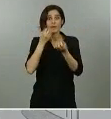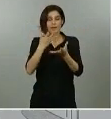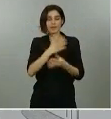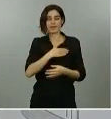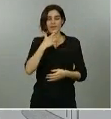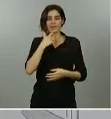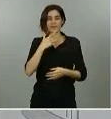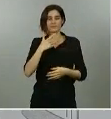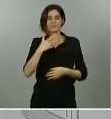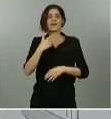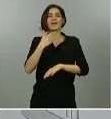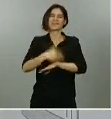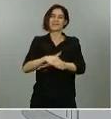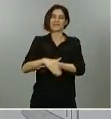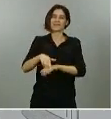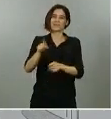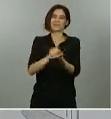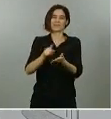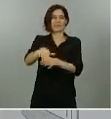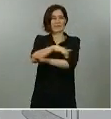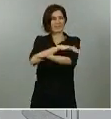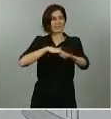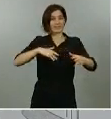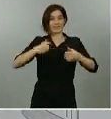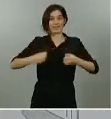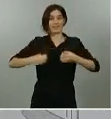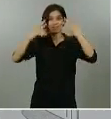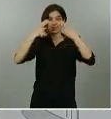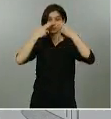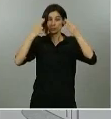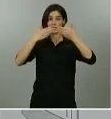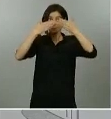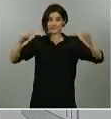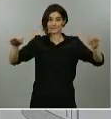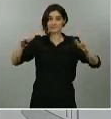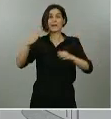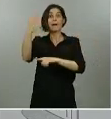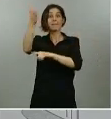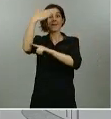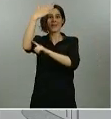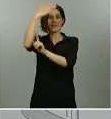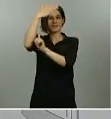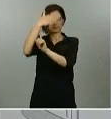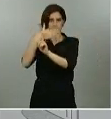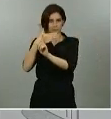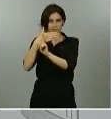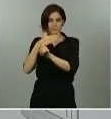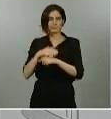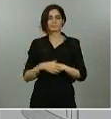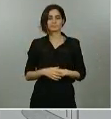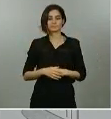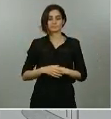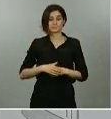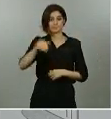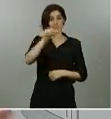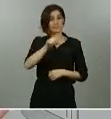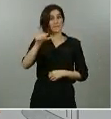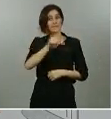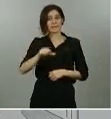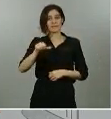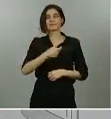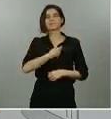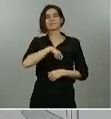su tránsito y los edificios públicos vuelvan a ser visitados. Y cuando dentro de unas semanas el país entero haya culminado todas